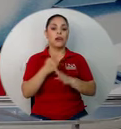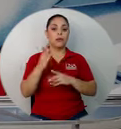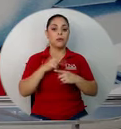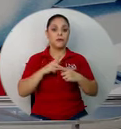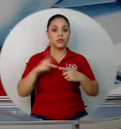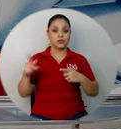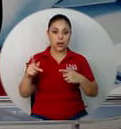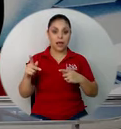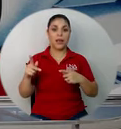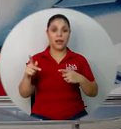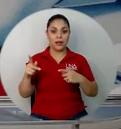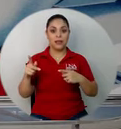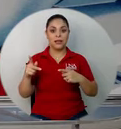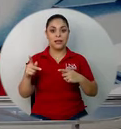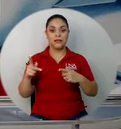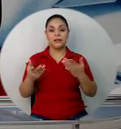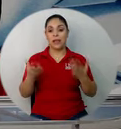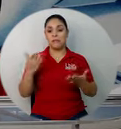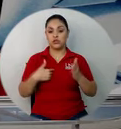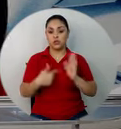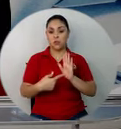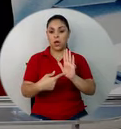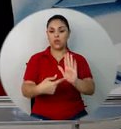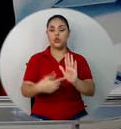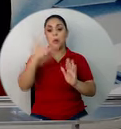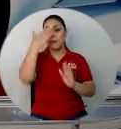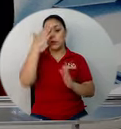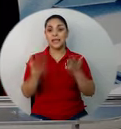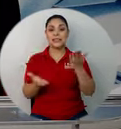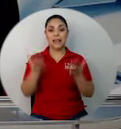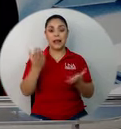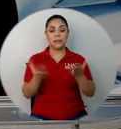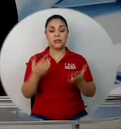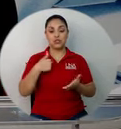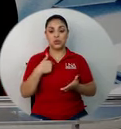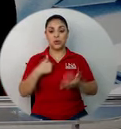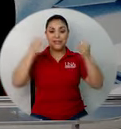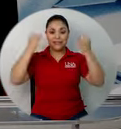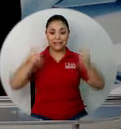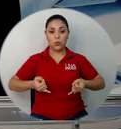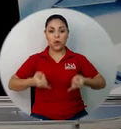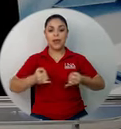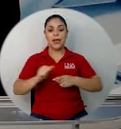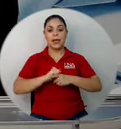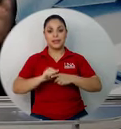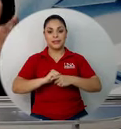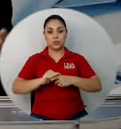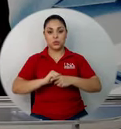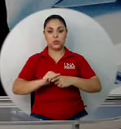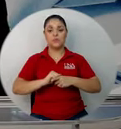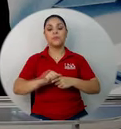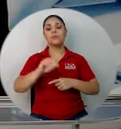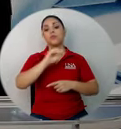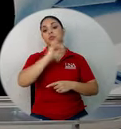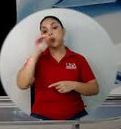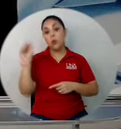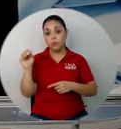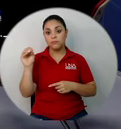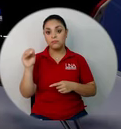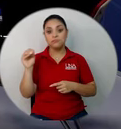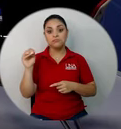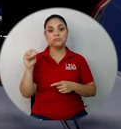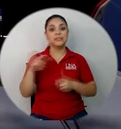que yo en este momento tal vez estoy proyectando, ya sea porque sea un ejercicio que hago de forma individual o porque sea un ejercicio que